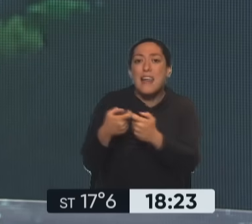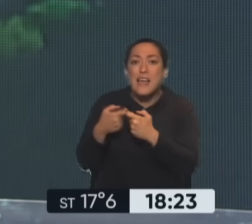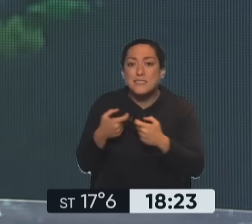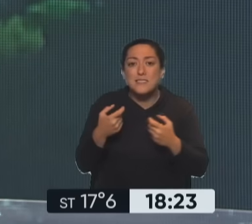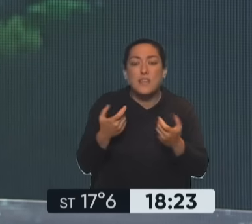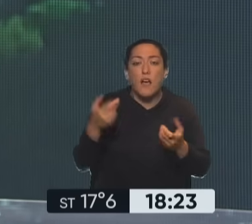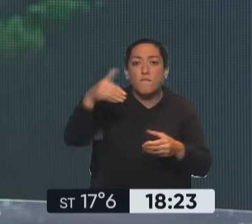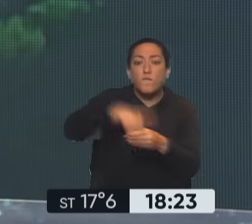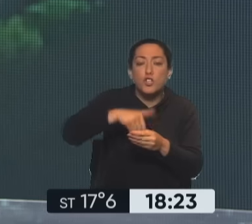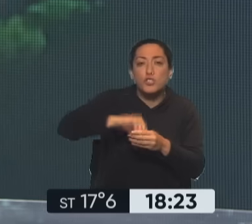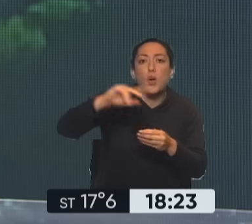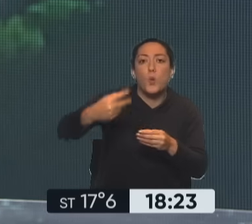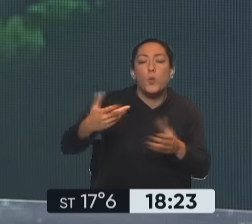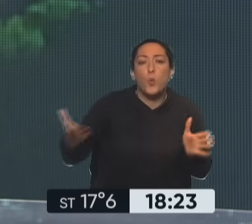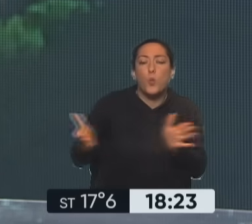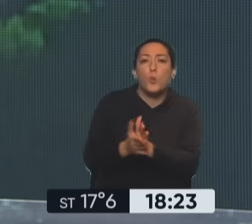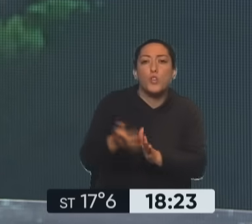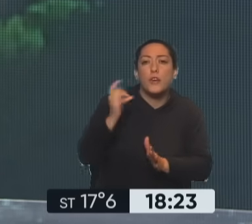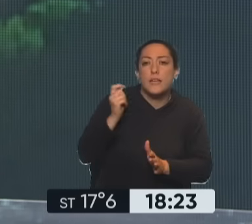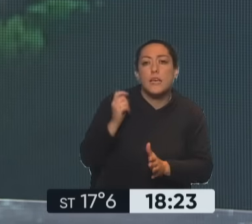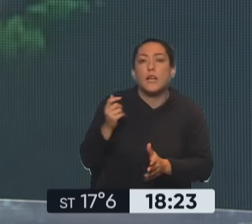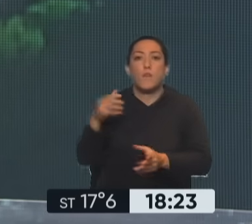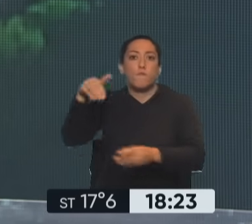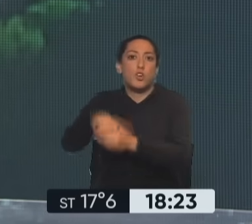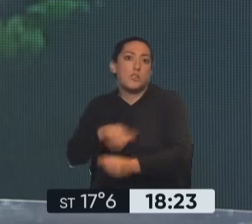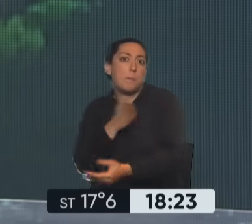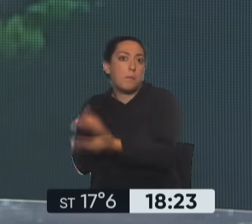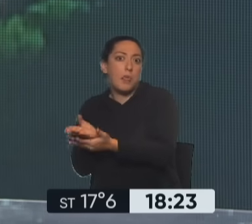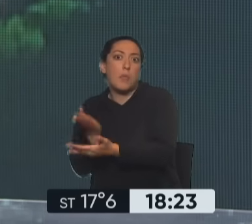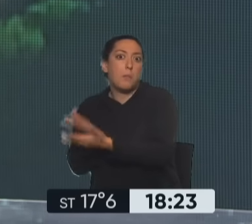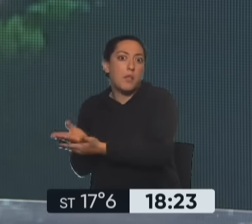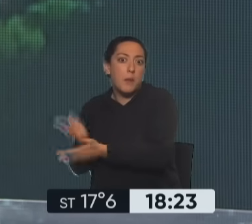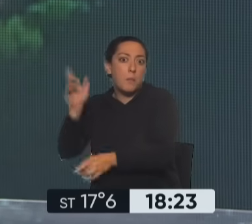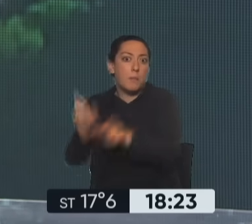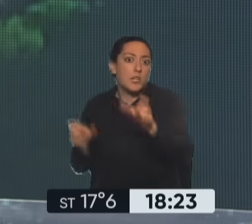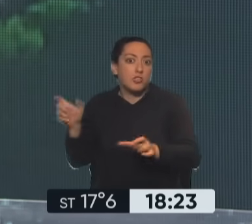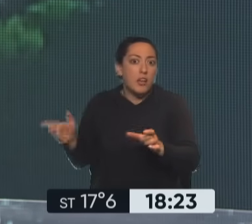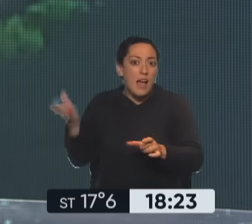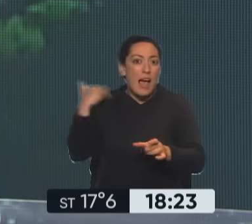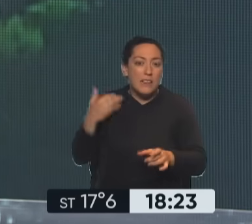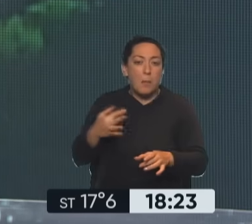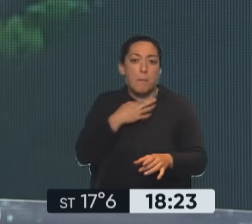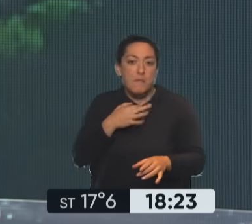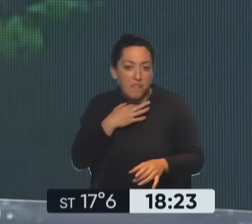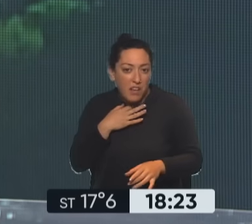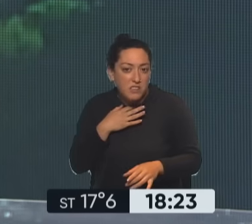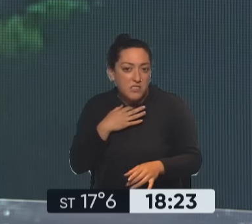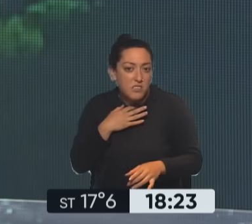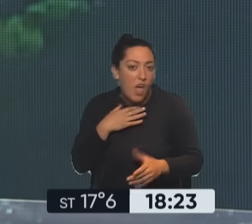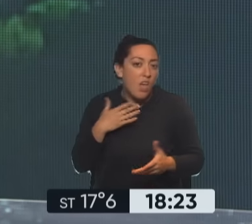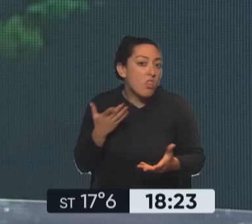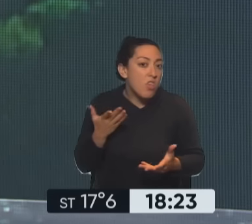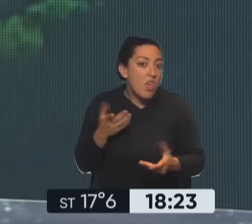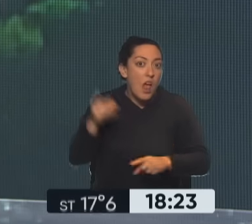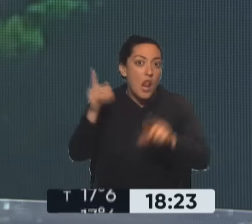cara a un balotaje, con quién juntarse y cómo ir a pedir el voto de personas que tuvieron en algún momento preferencia por alguno